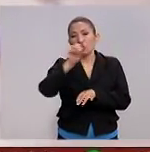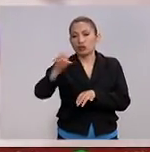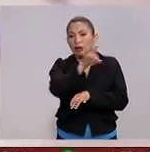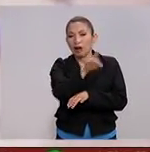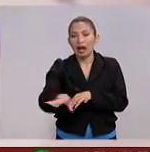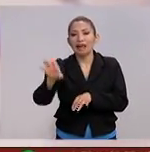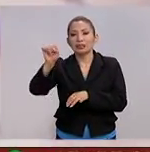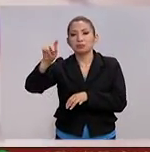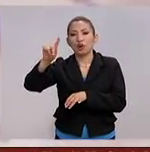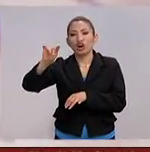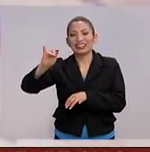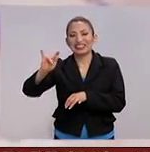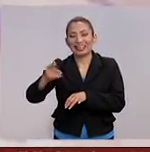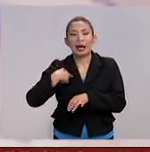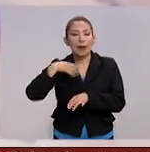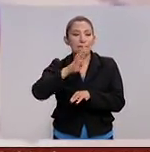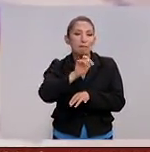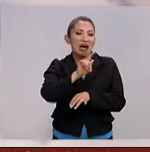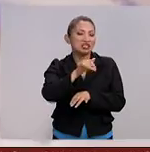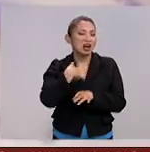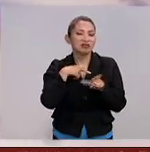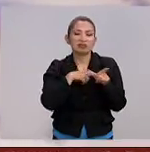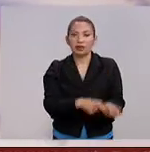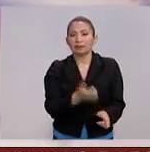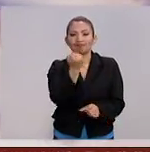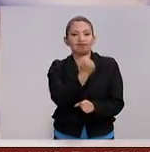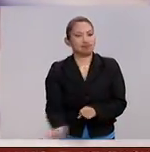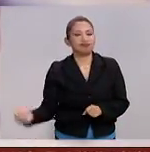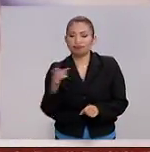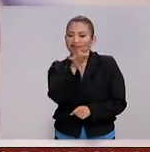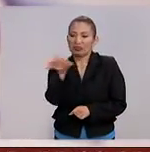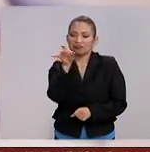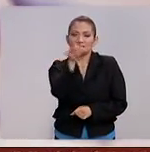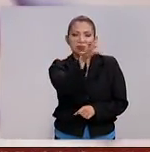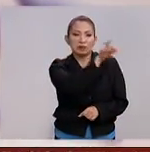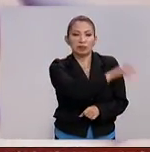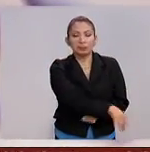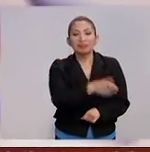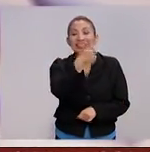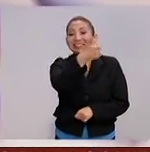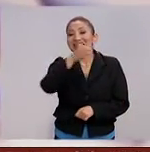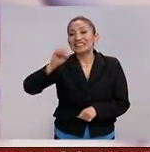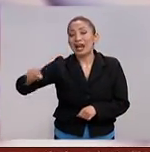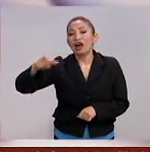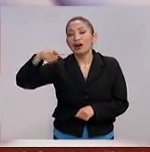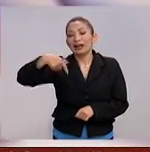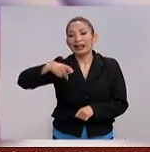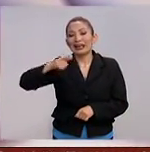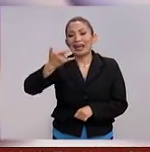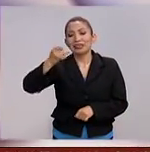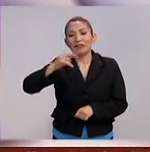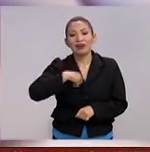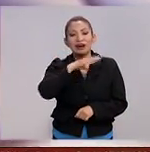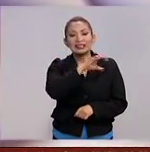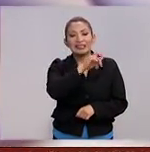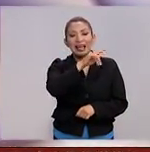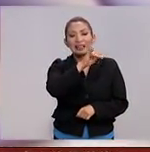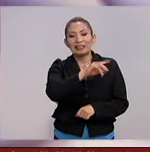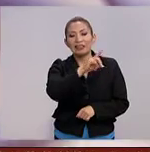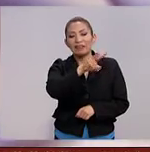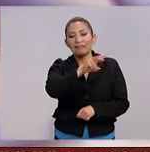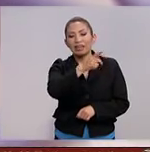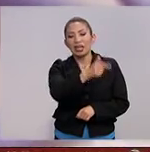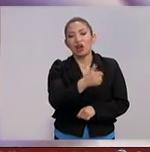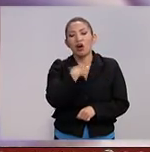al sport el barcelona sigue siendo una máquina demoledora aplasta 6 por 0 al getafe el celta de vigo que contó